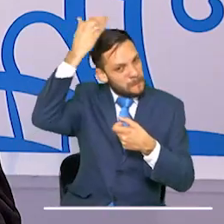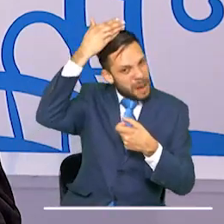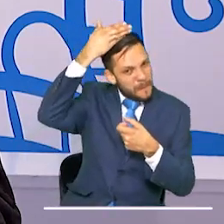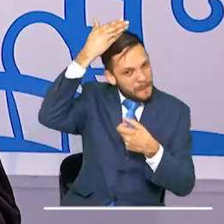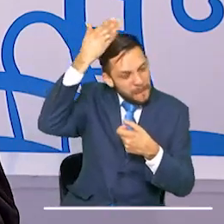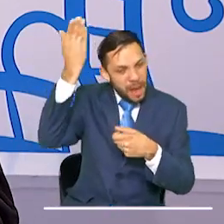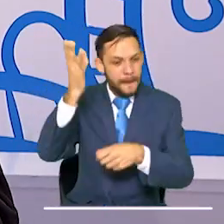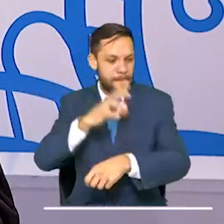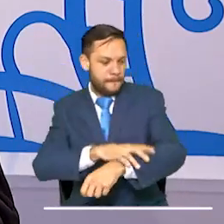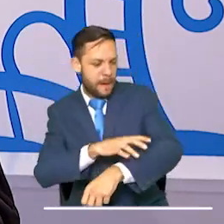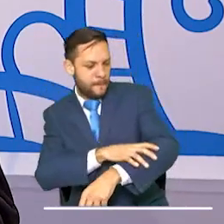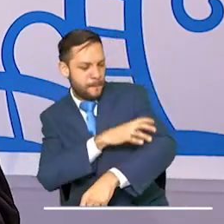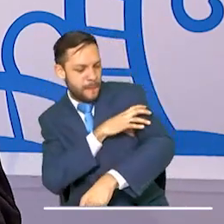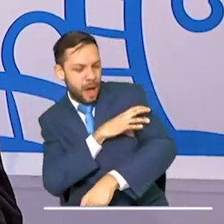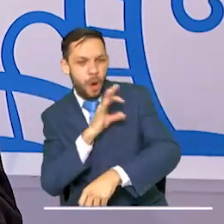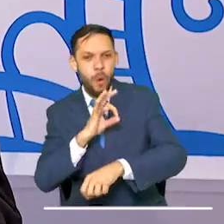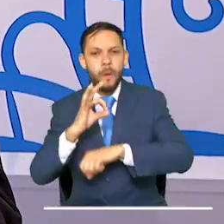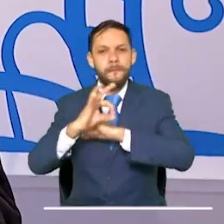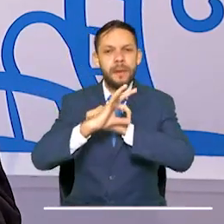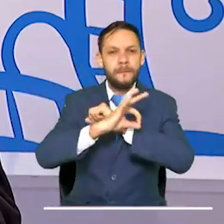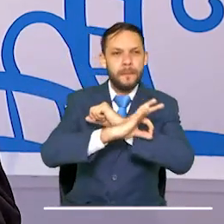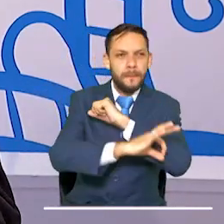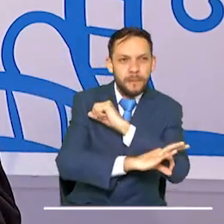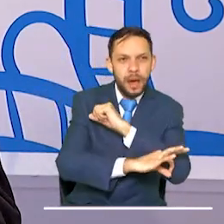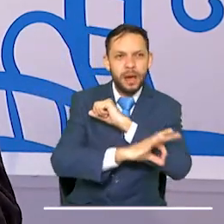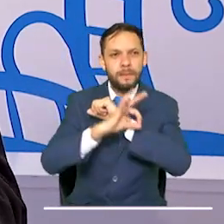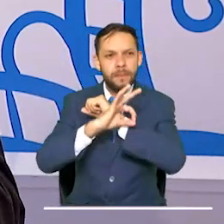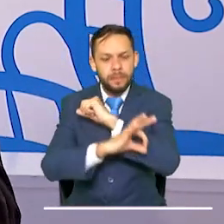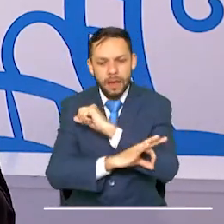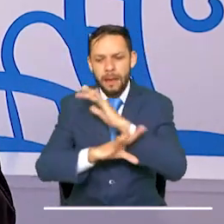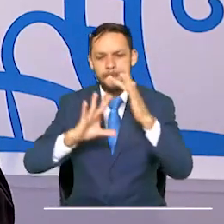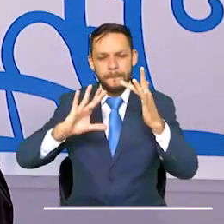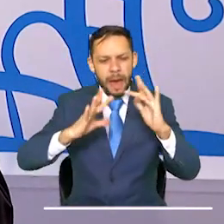clínica, psicólogos clínicos, y también